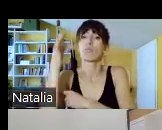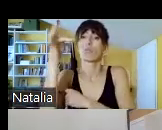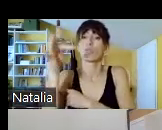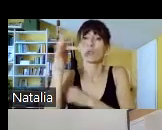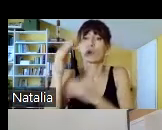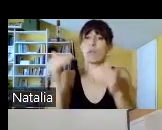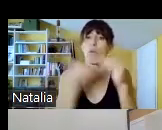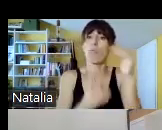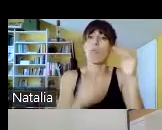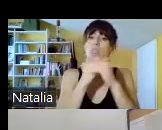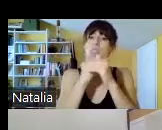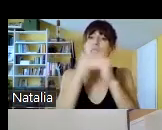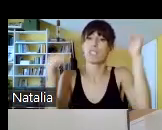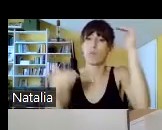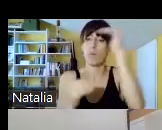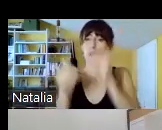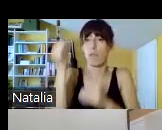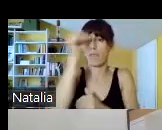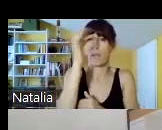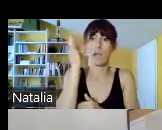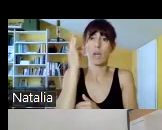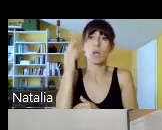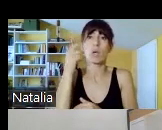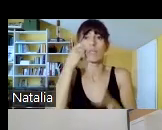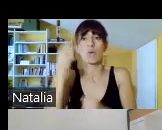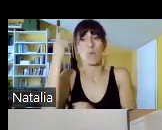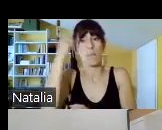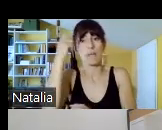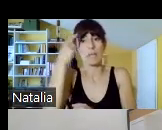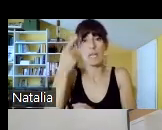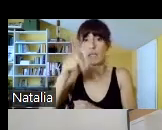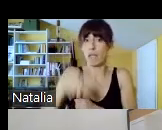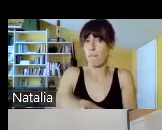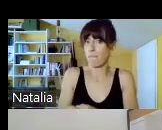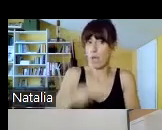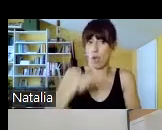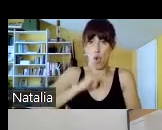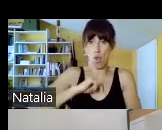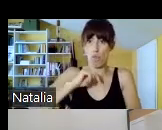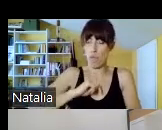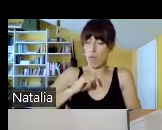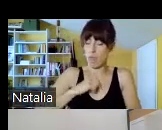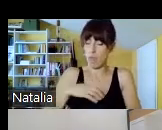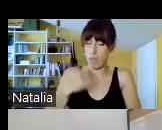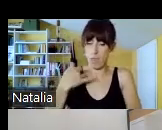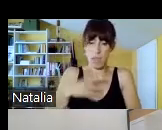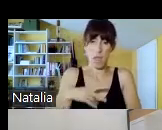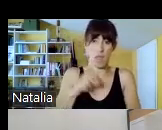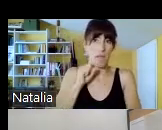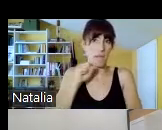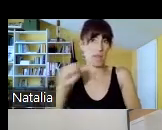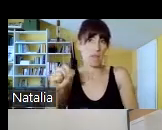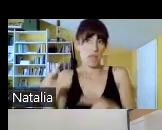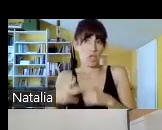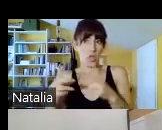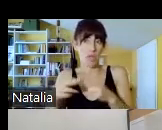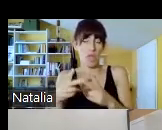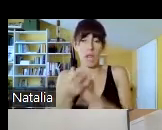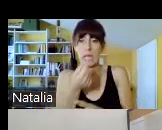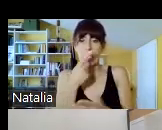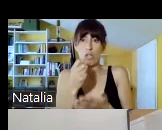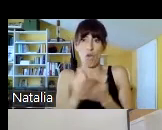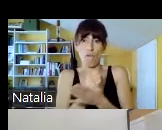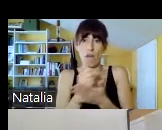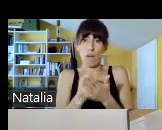género en salud mental. Asimismo, es precisa la toma de conciencia sobre la dependencia social a los psicofármacos, y es necesario